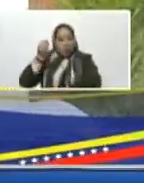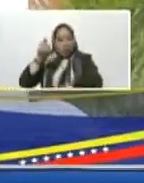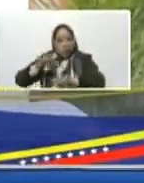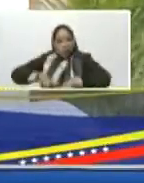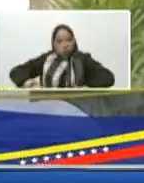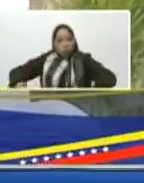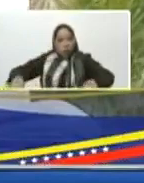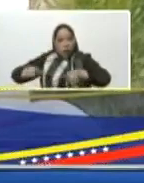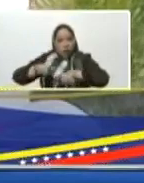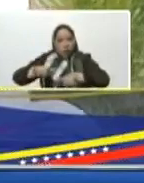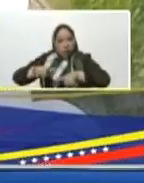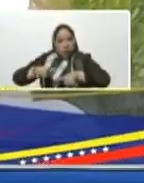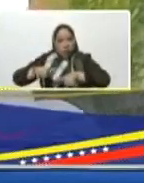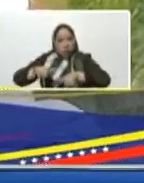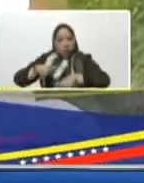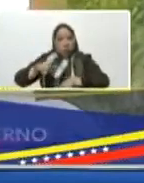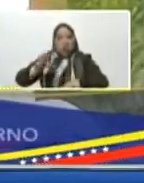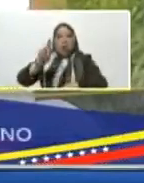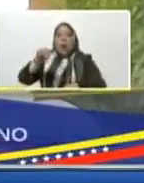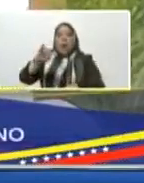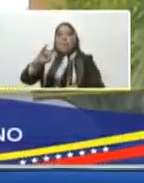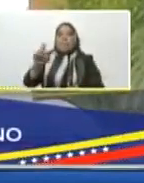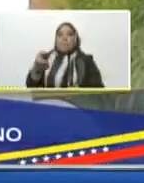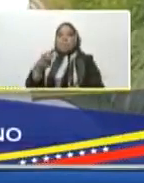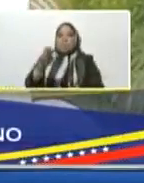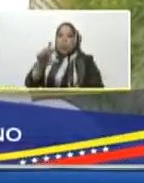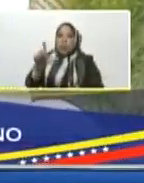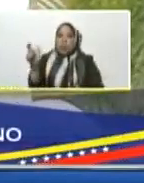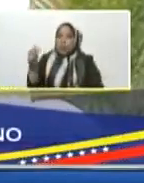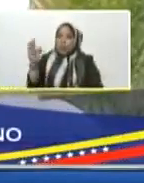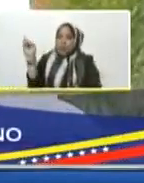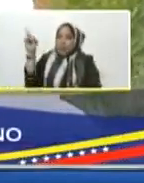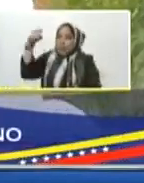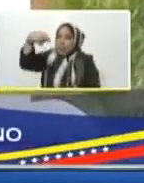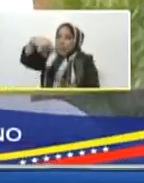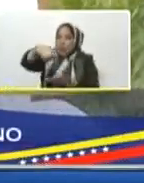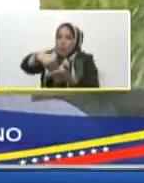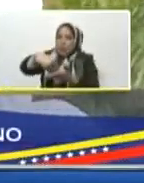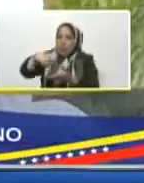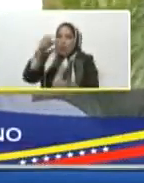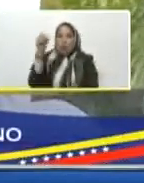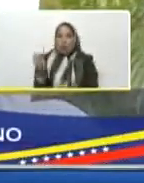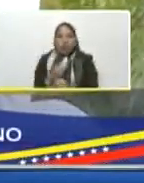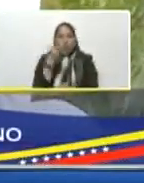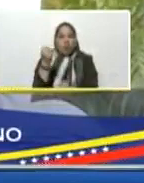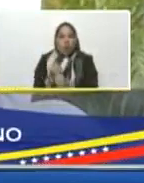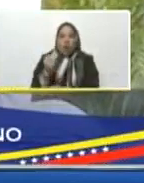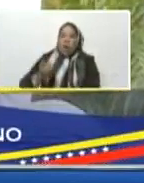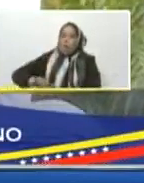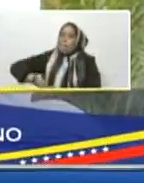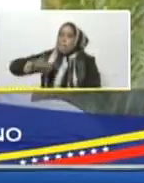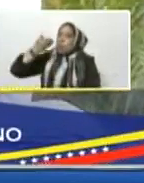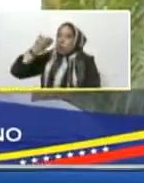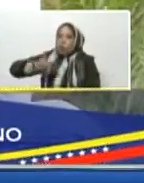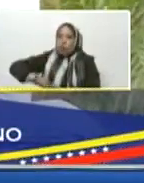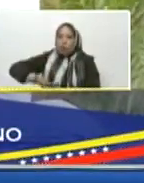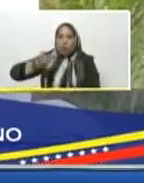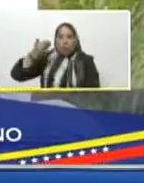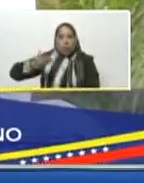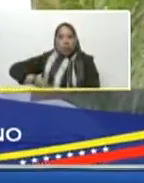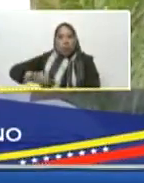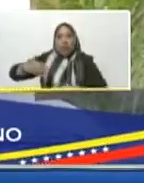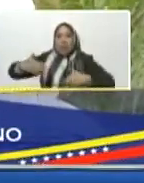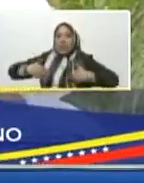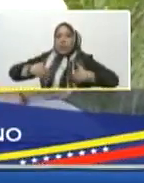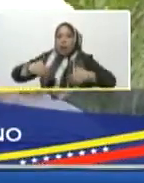alguna, que por lo menos lo que va a hacer aquí en Carabobo va a ser la obra más importante en materia de